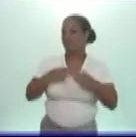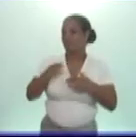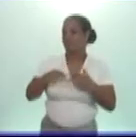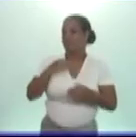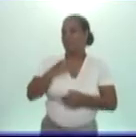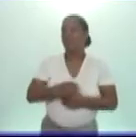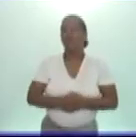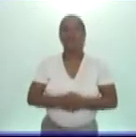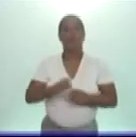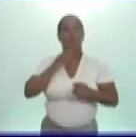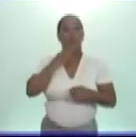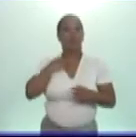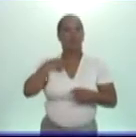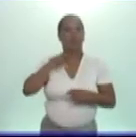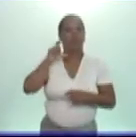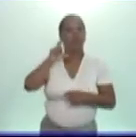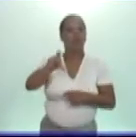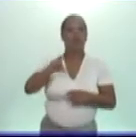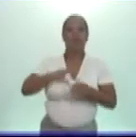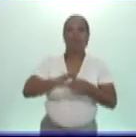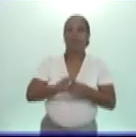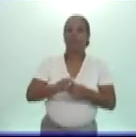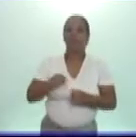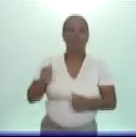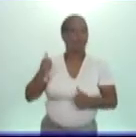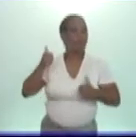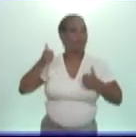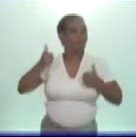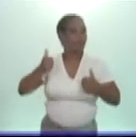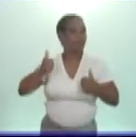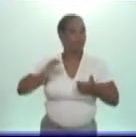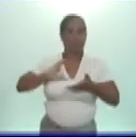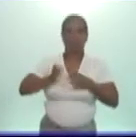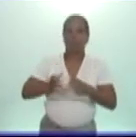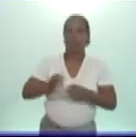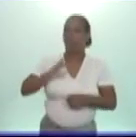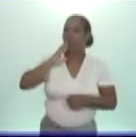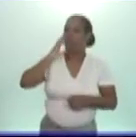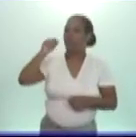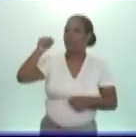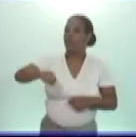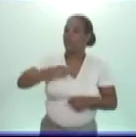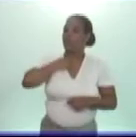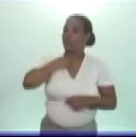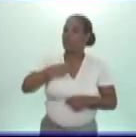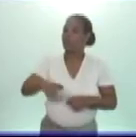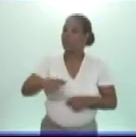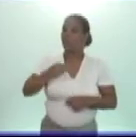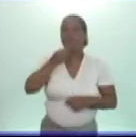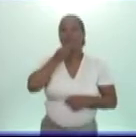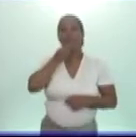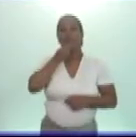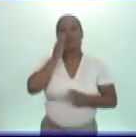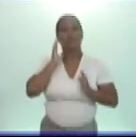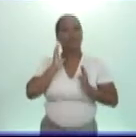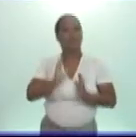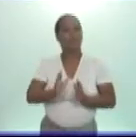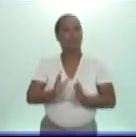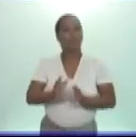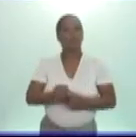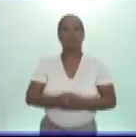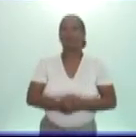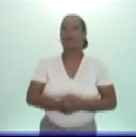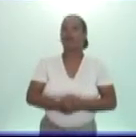del grado, pues no hay mejor ocasión que esta de resolver estos ejercicios para poder repasar